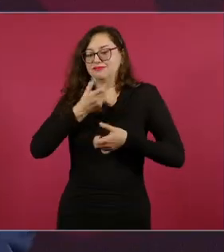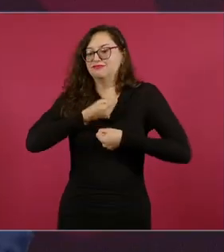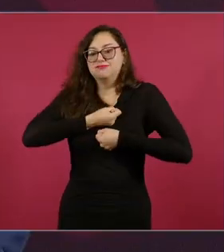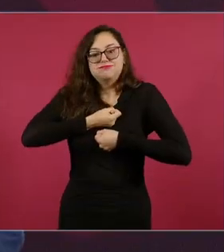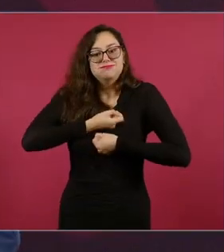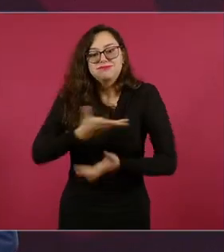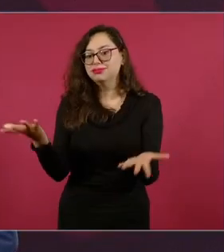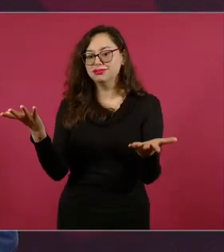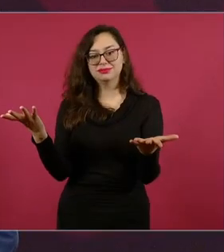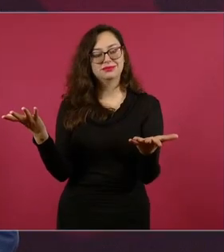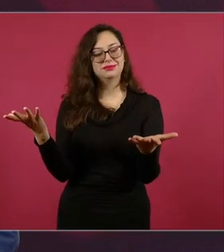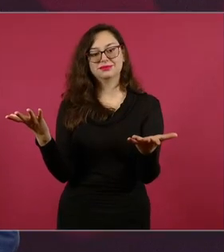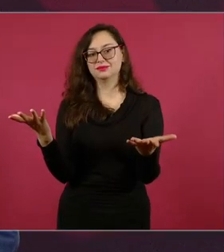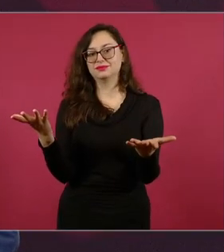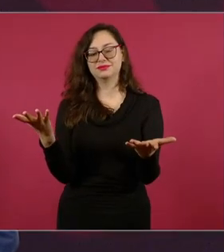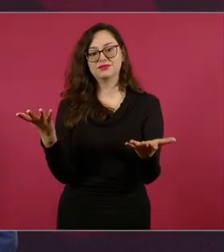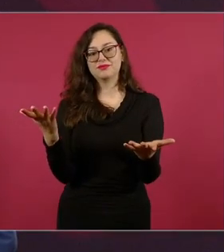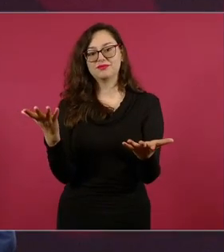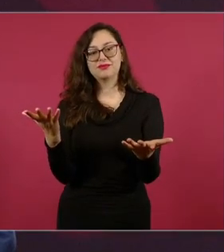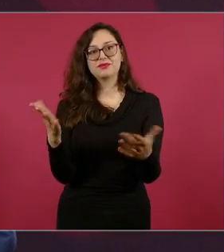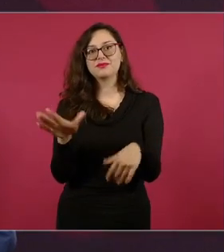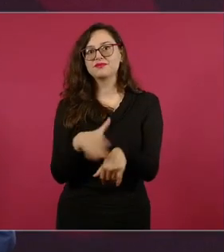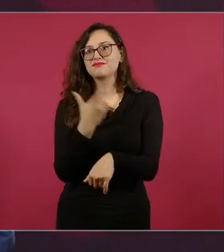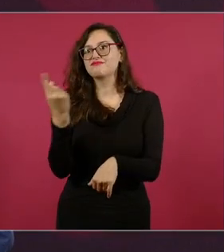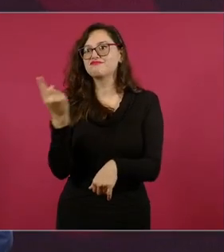yo soy